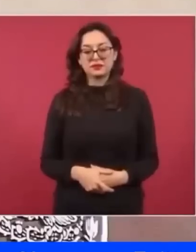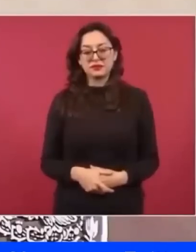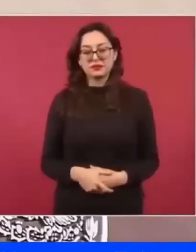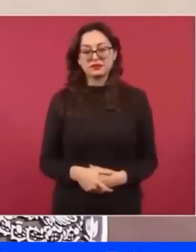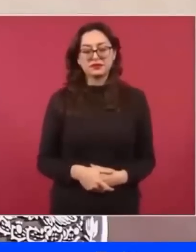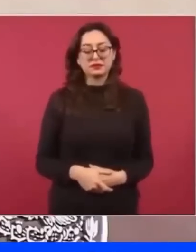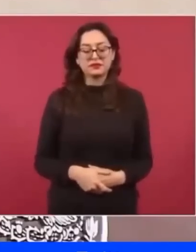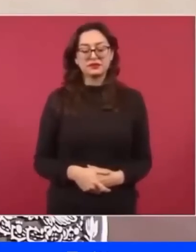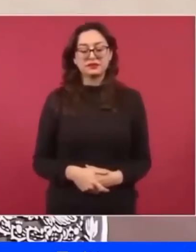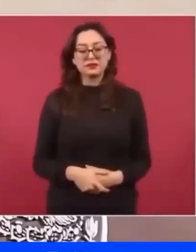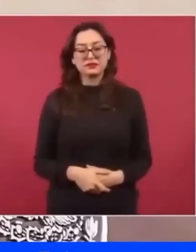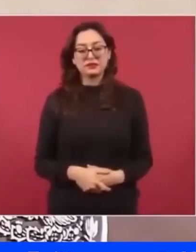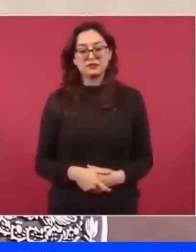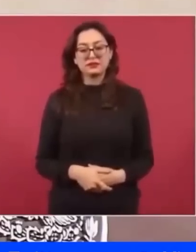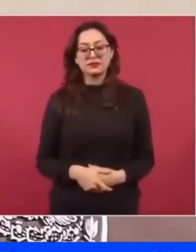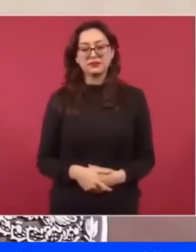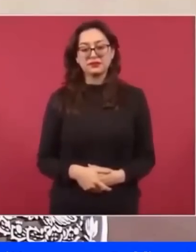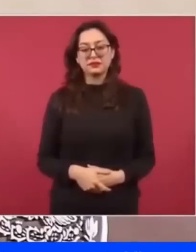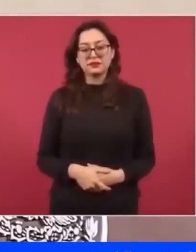muy